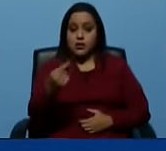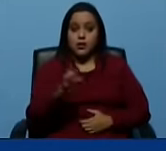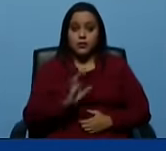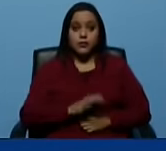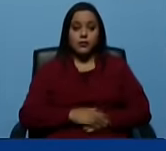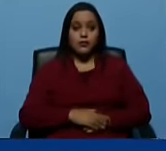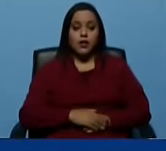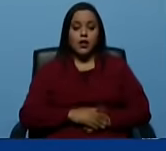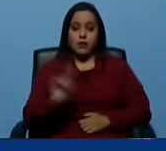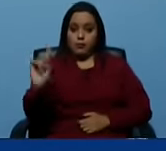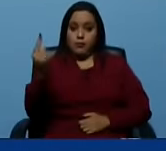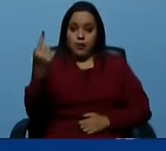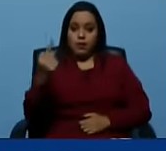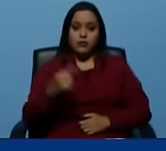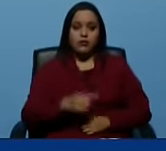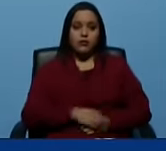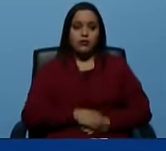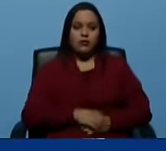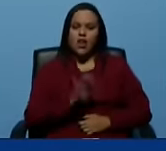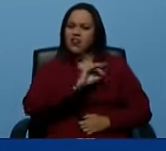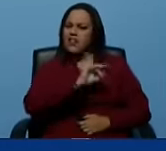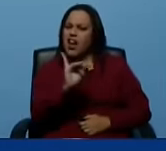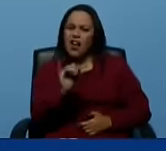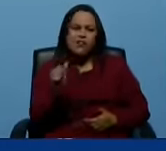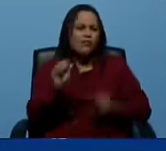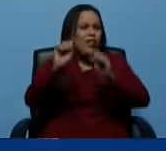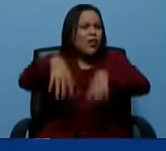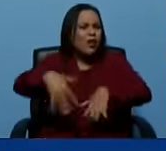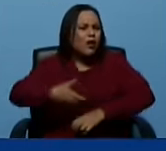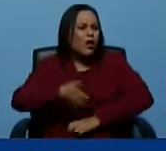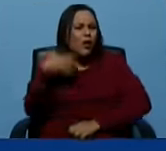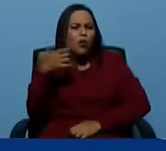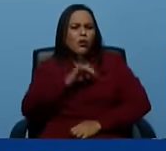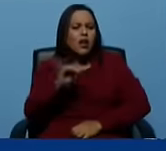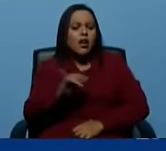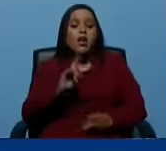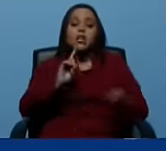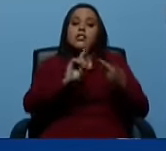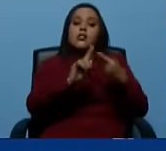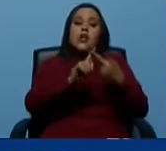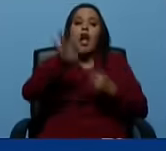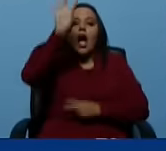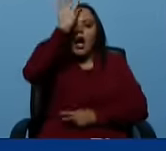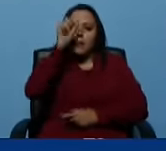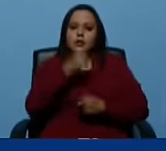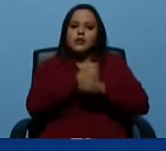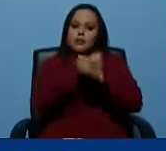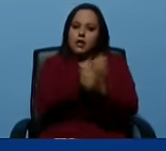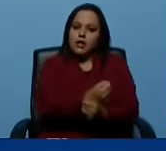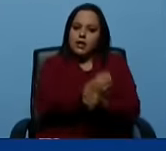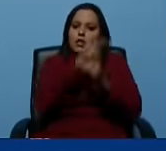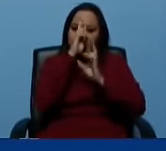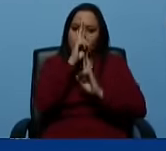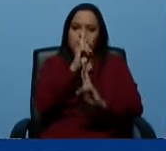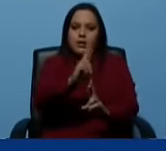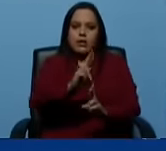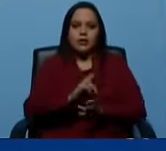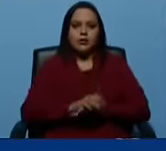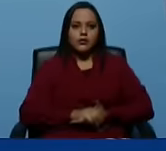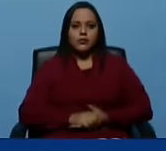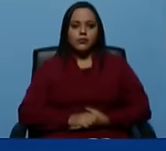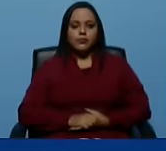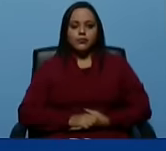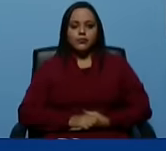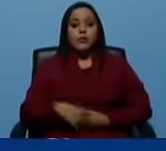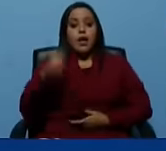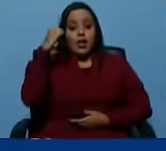En primer lugar, deje el odio, deseche el odio. Y en segundo lugar, aprende a amar y a respetar. El día